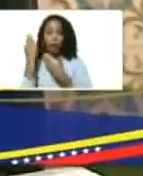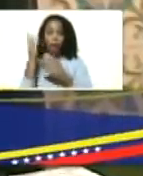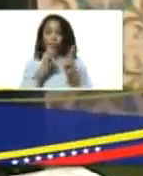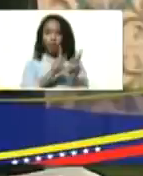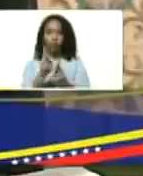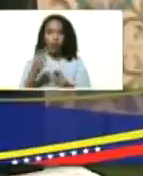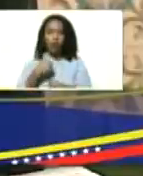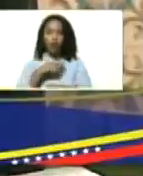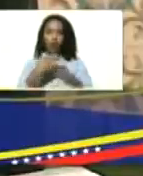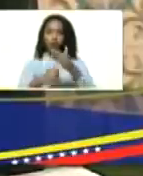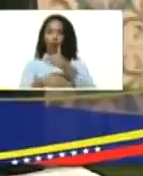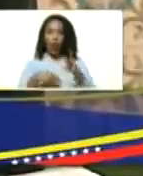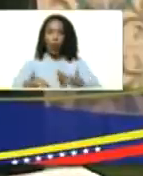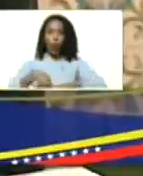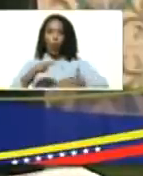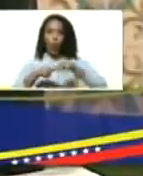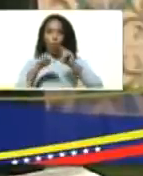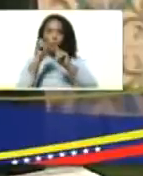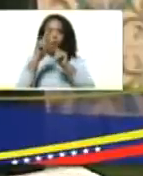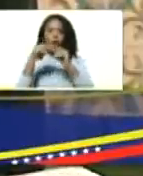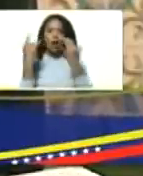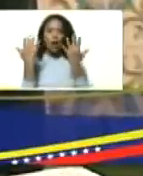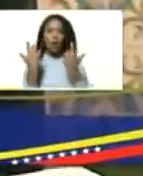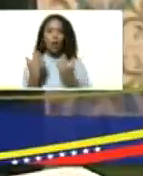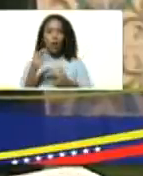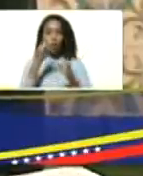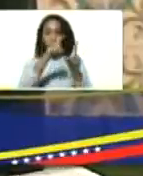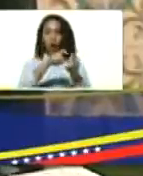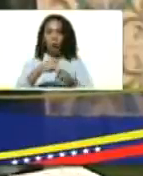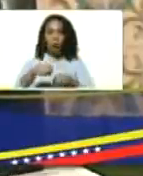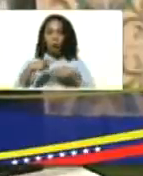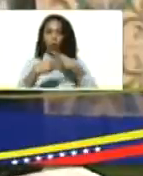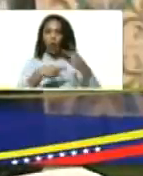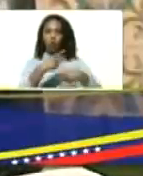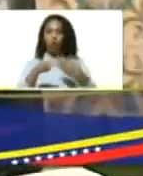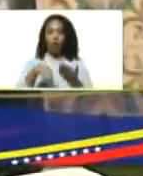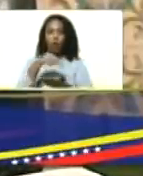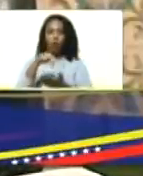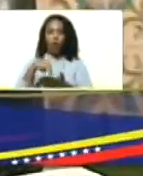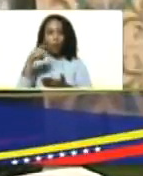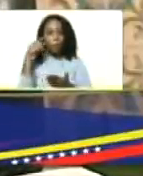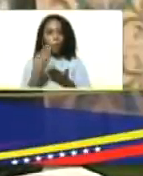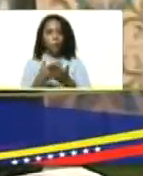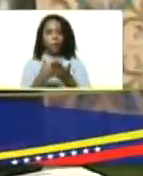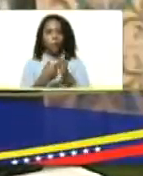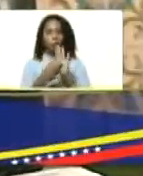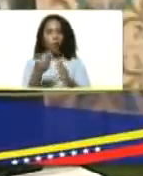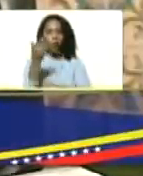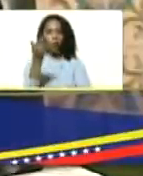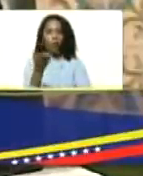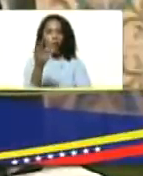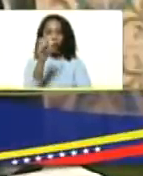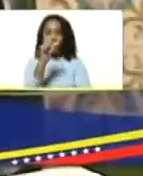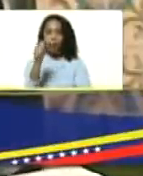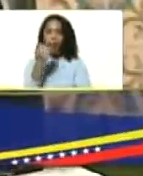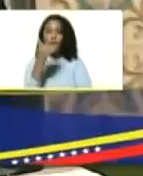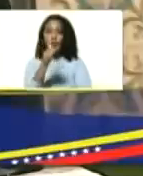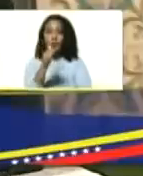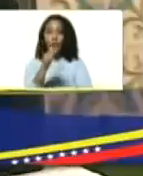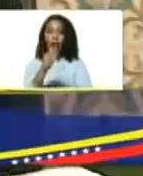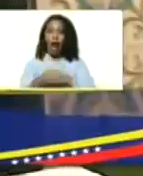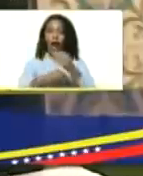lo vamos a construir de la mano de los campesinos de los productores nacionales y se lo presentaremos de la semana que viene para que tengamos